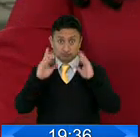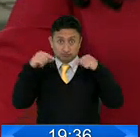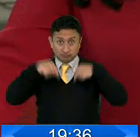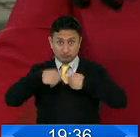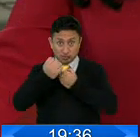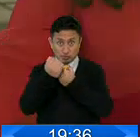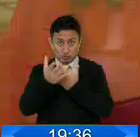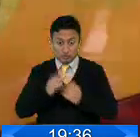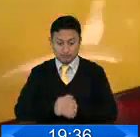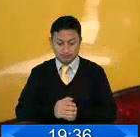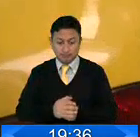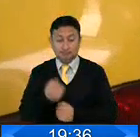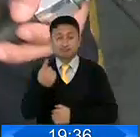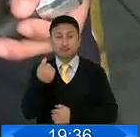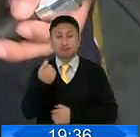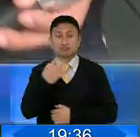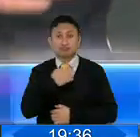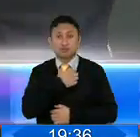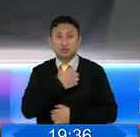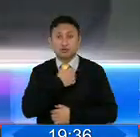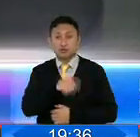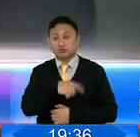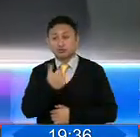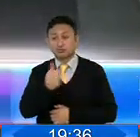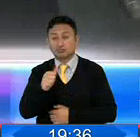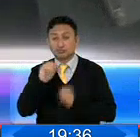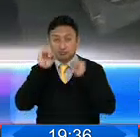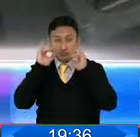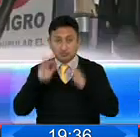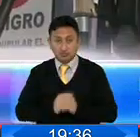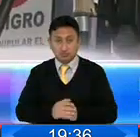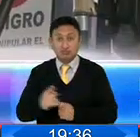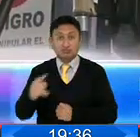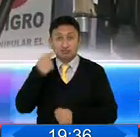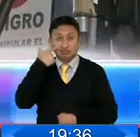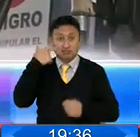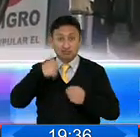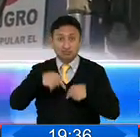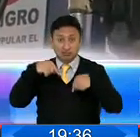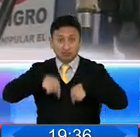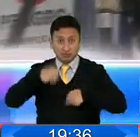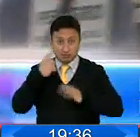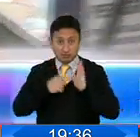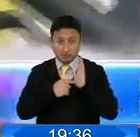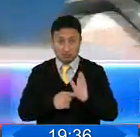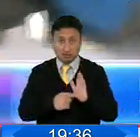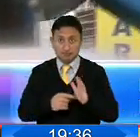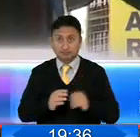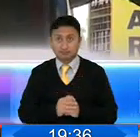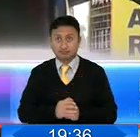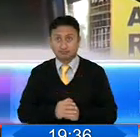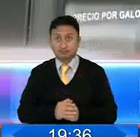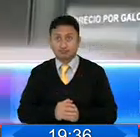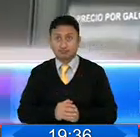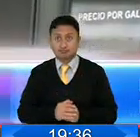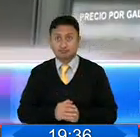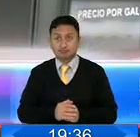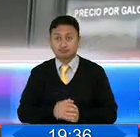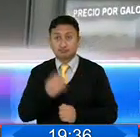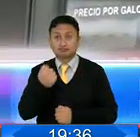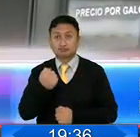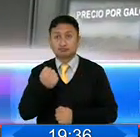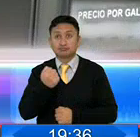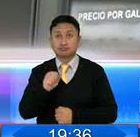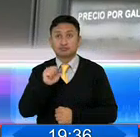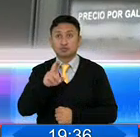esta información. Desde el 11 de agosto al 10 de septiembre, el costo del combustible será el siguiente. Gasolina Super se fija en